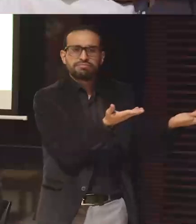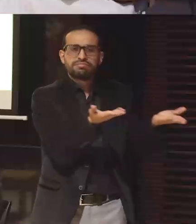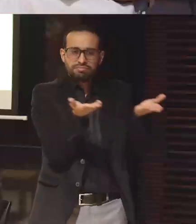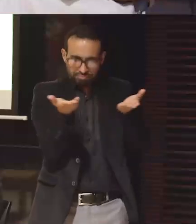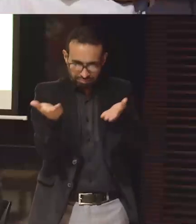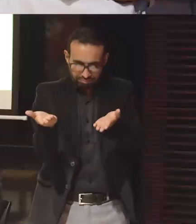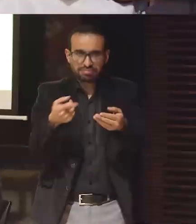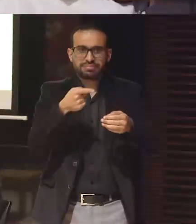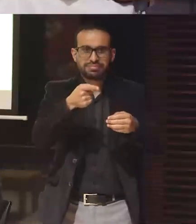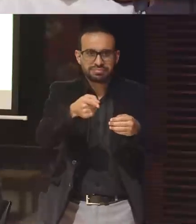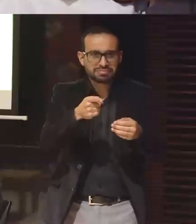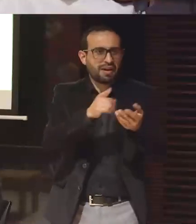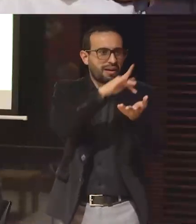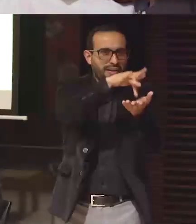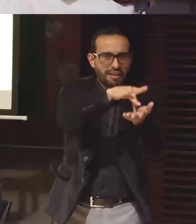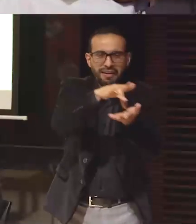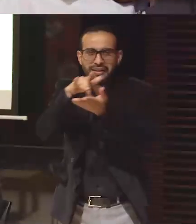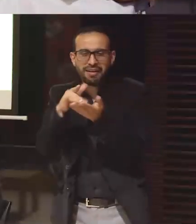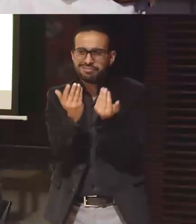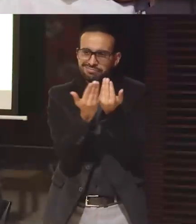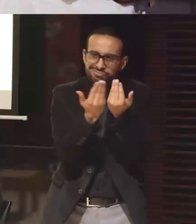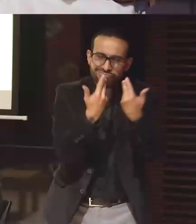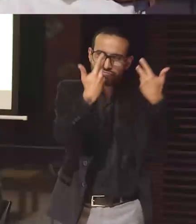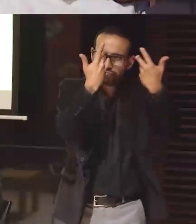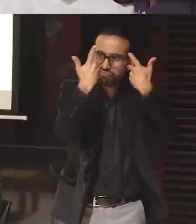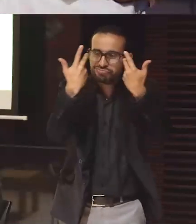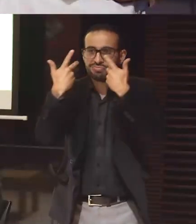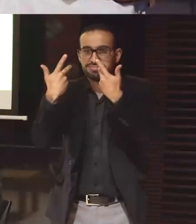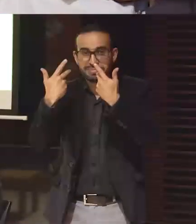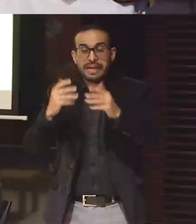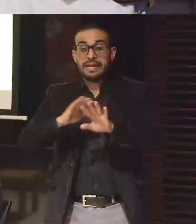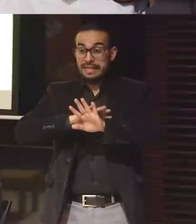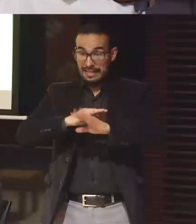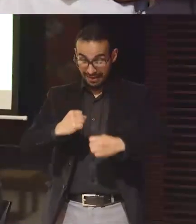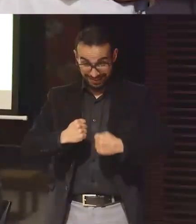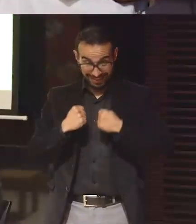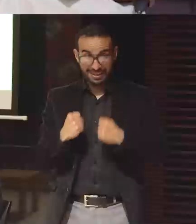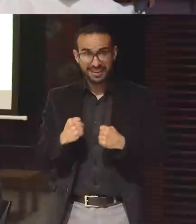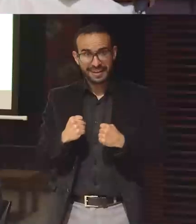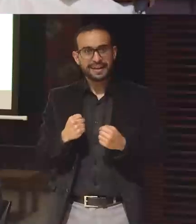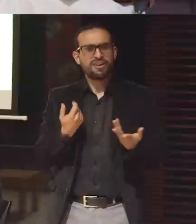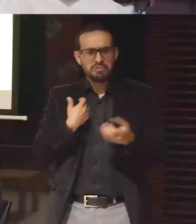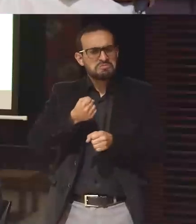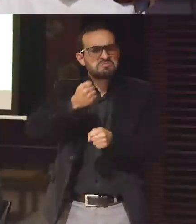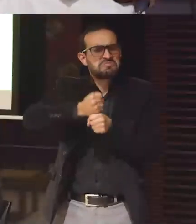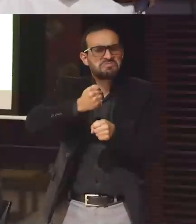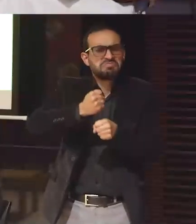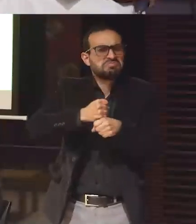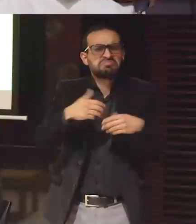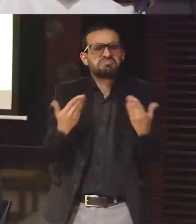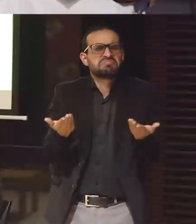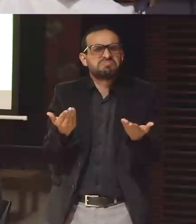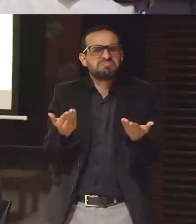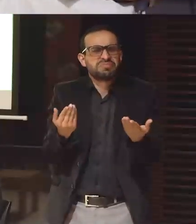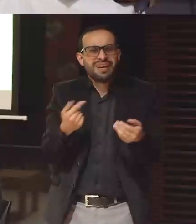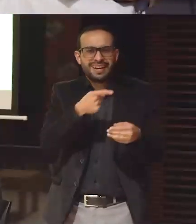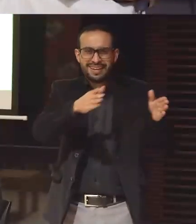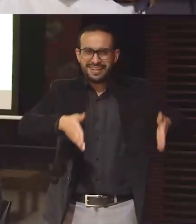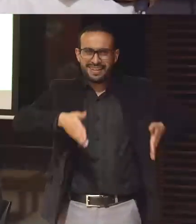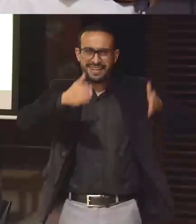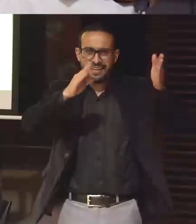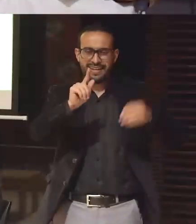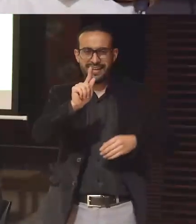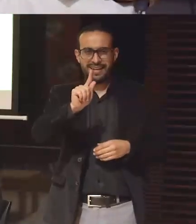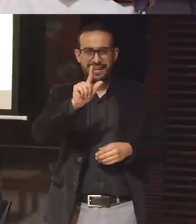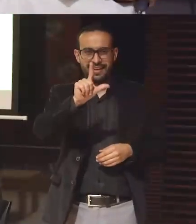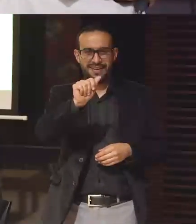Y ya listo, me formé, estudié, yo quiero empezar a trabajar y quiero empezar a hacer mis proyectos. Entonces en el edificio de la flauta tenemos una vocación de Fab